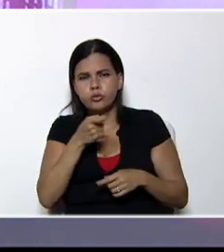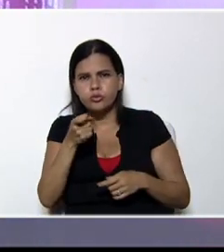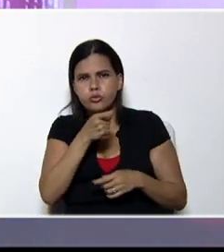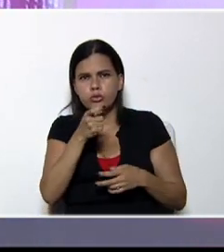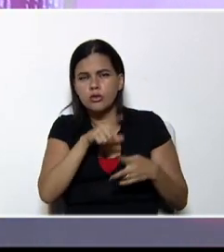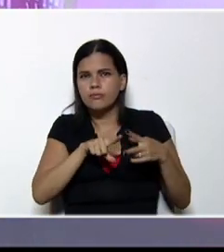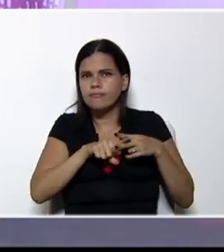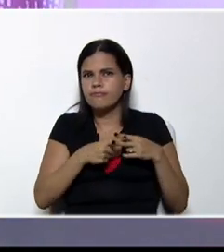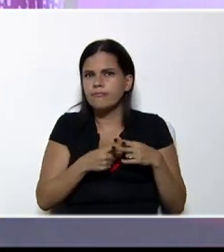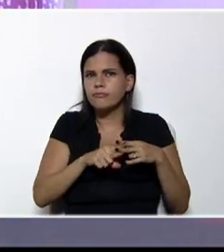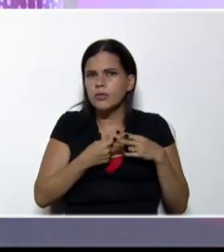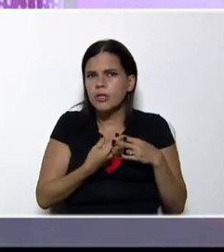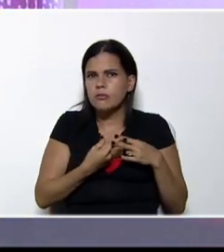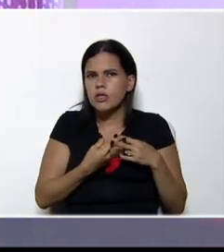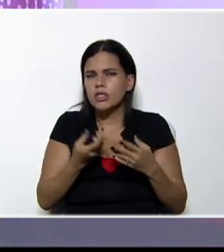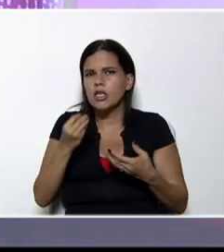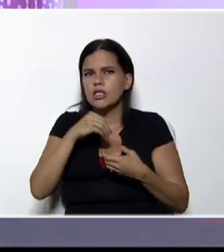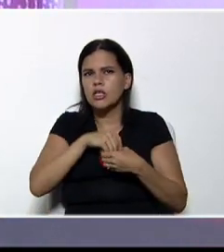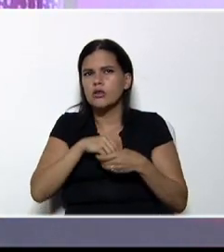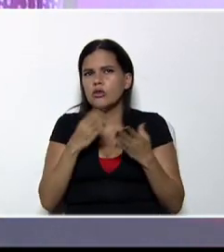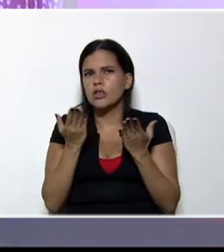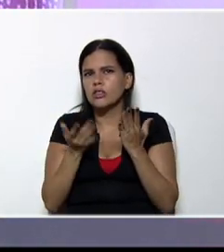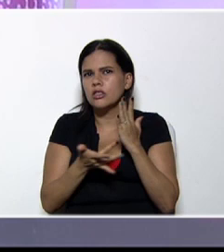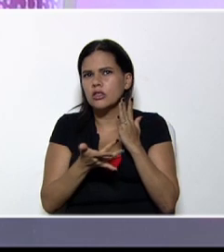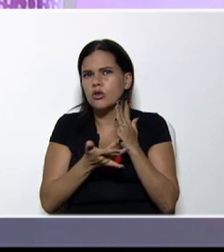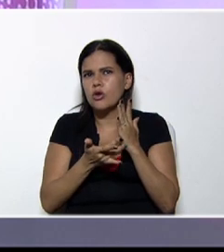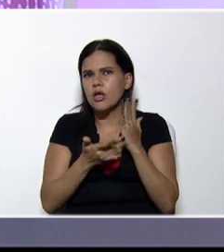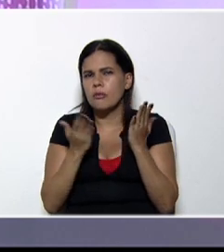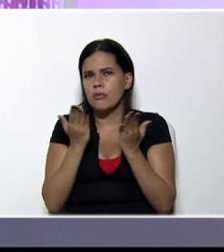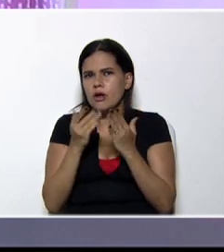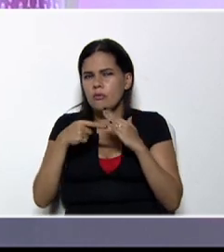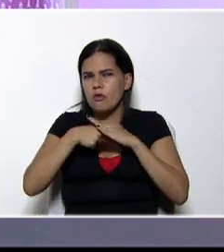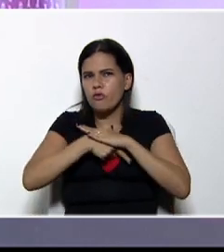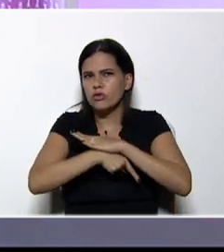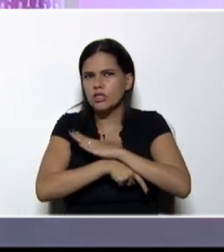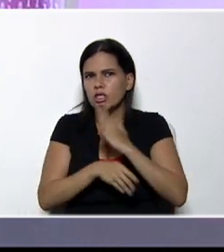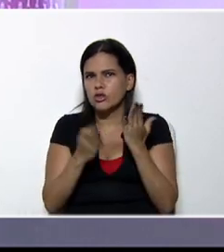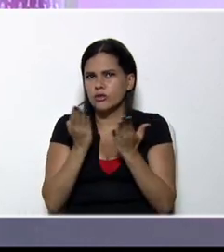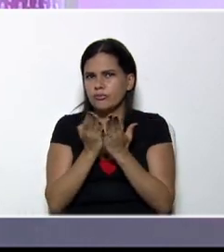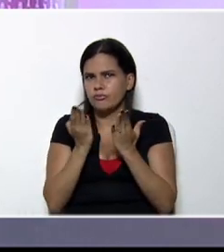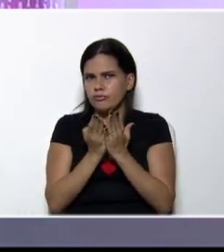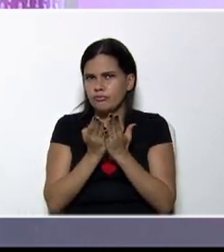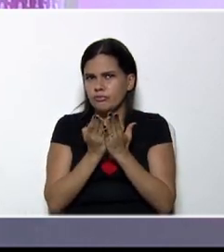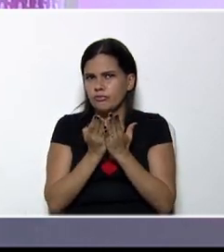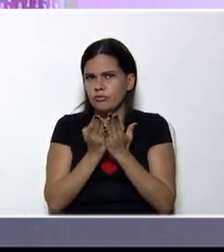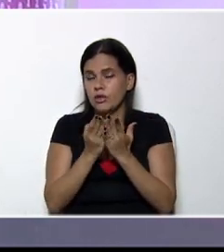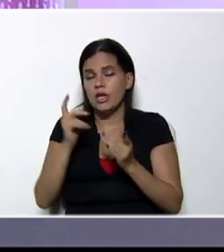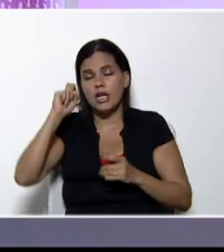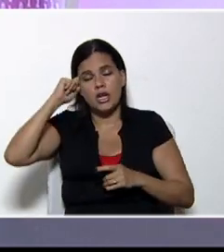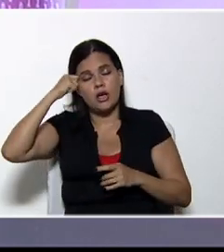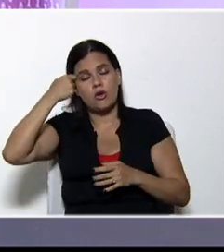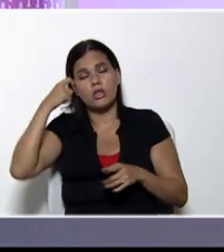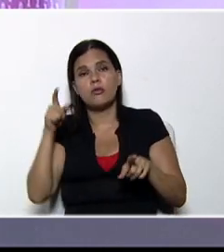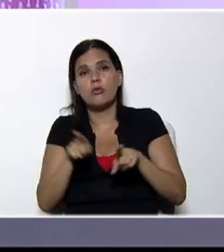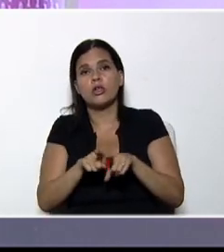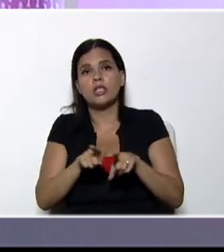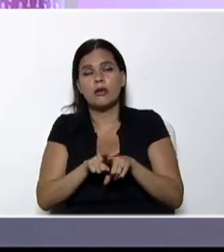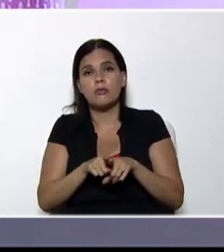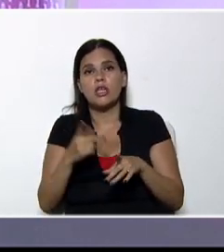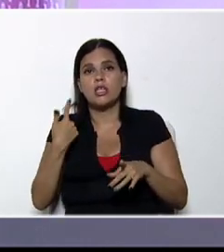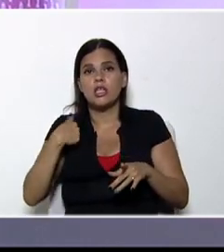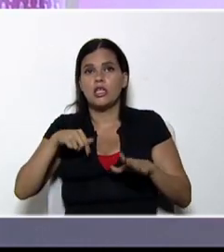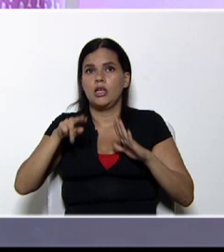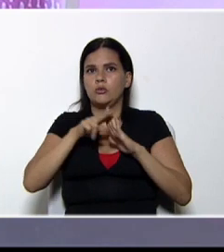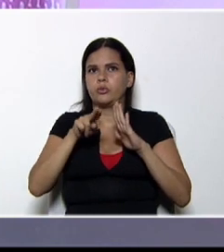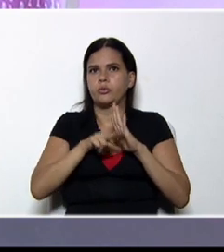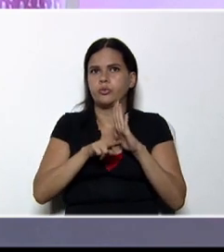estrategias didácticas dentro del ámbito tecnológico para la profundización pedagógica. Recordemos también mantener